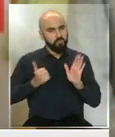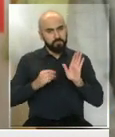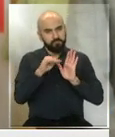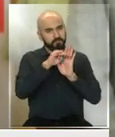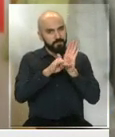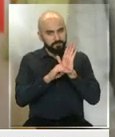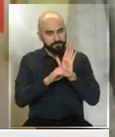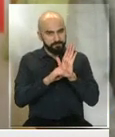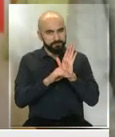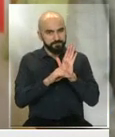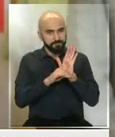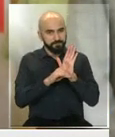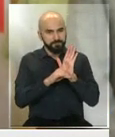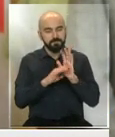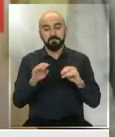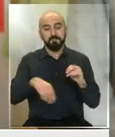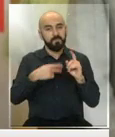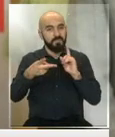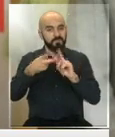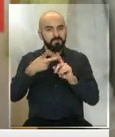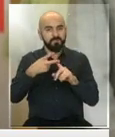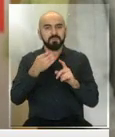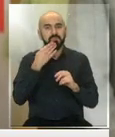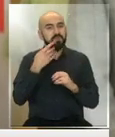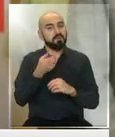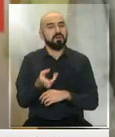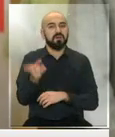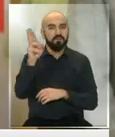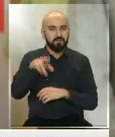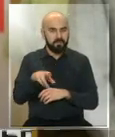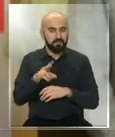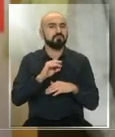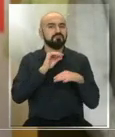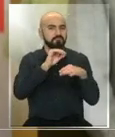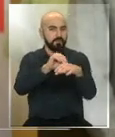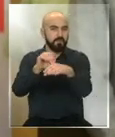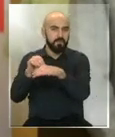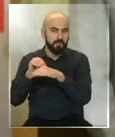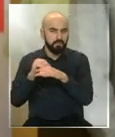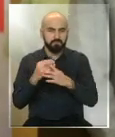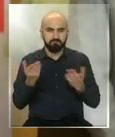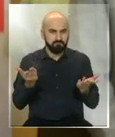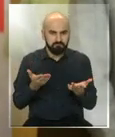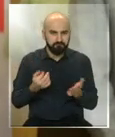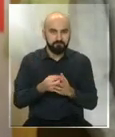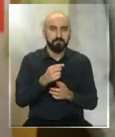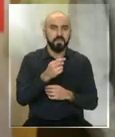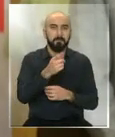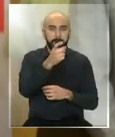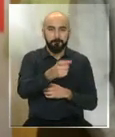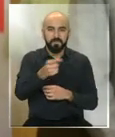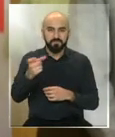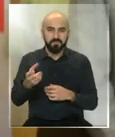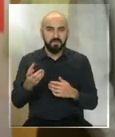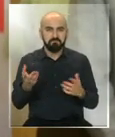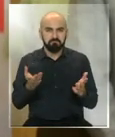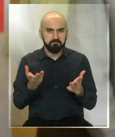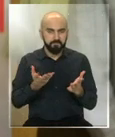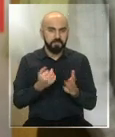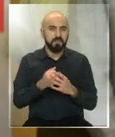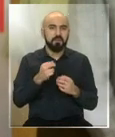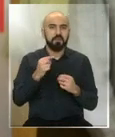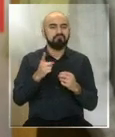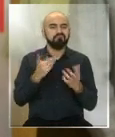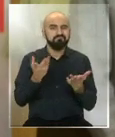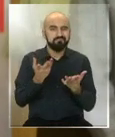sanitaria. Y en segundo lugar, reiterar el llamado simplemente a las personas que no se muevan